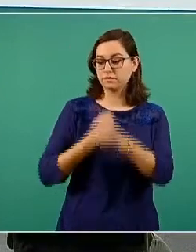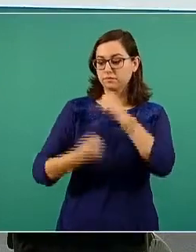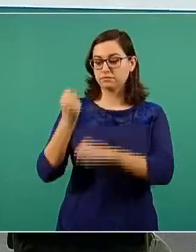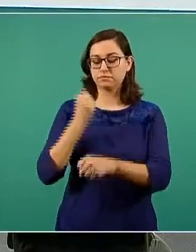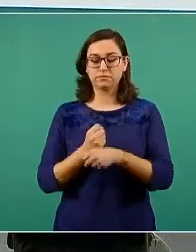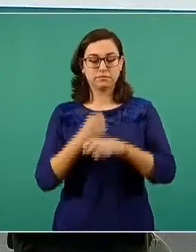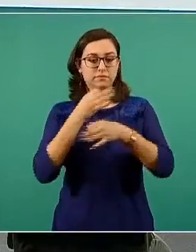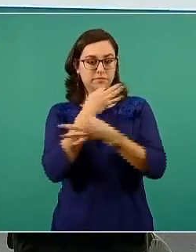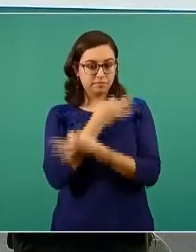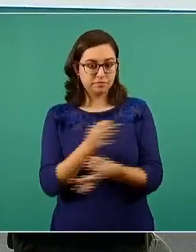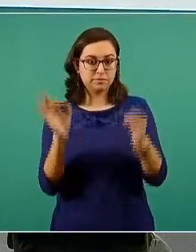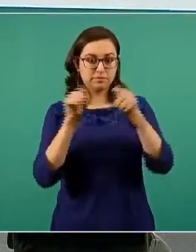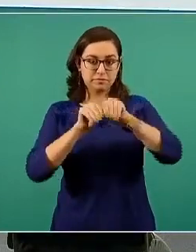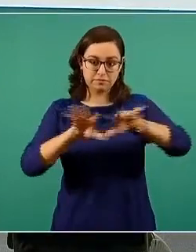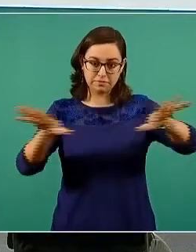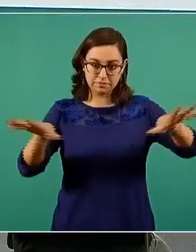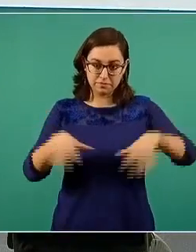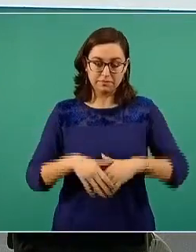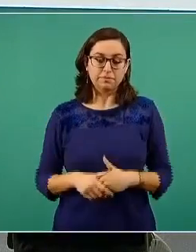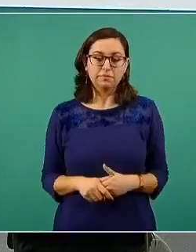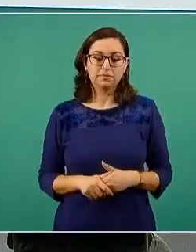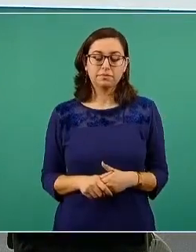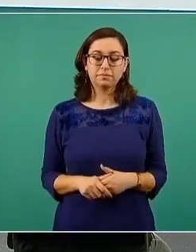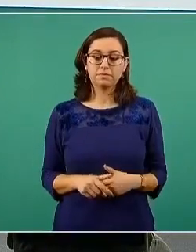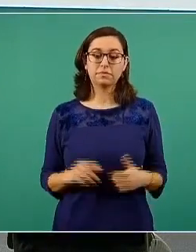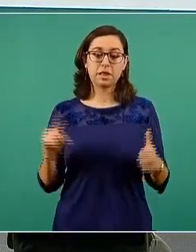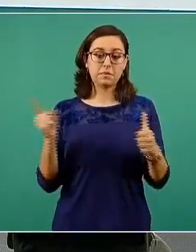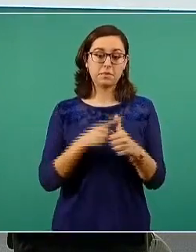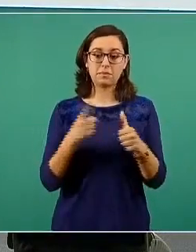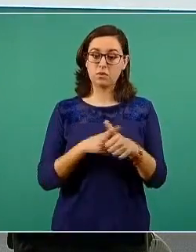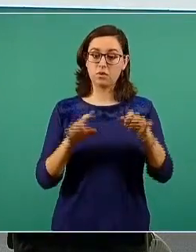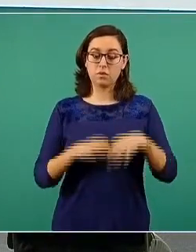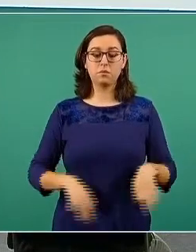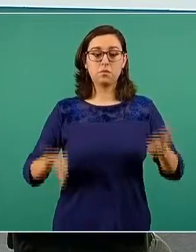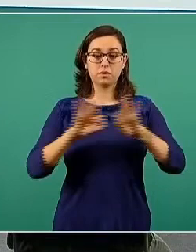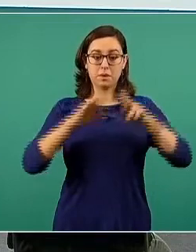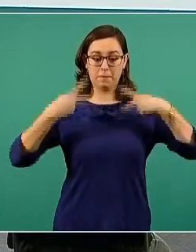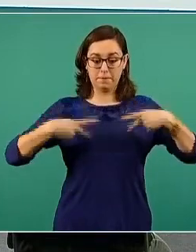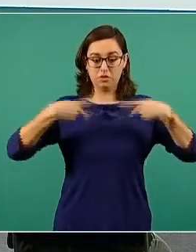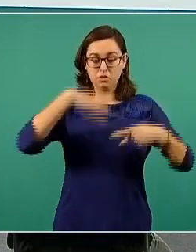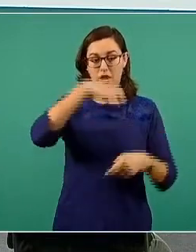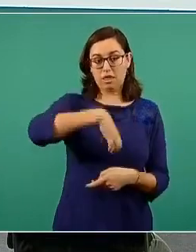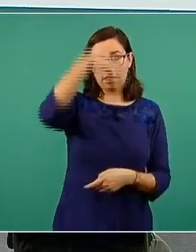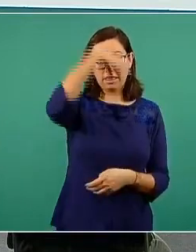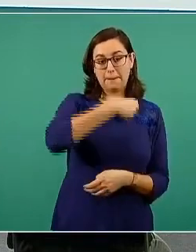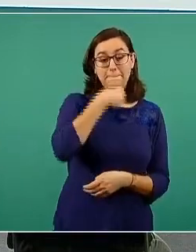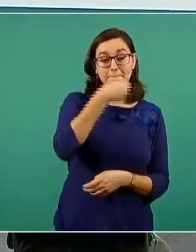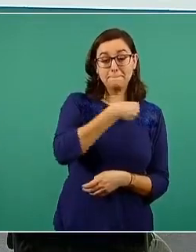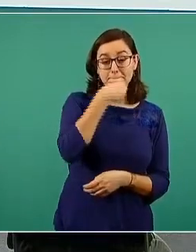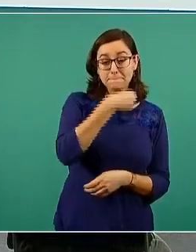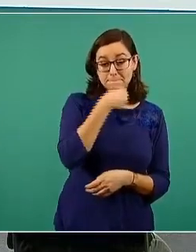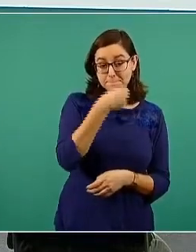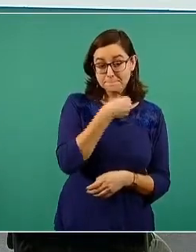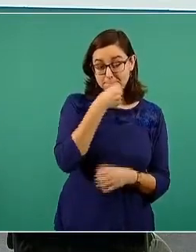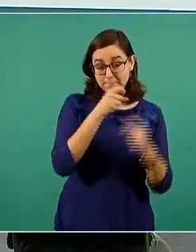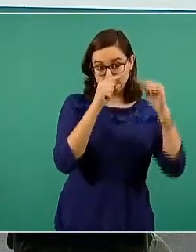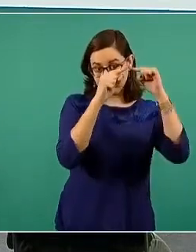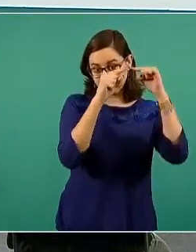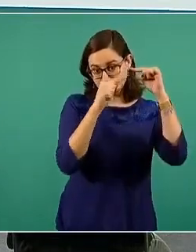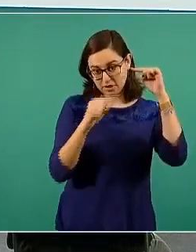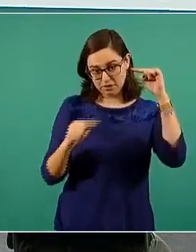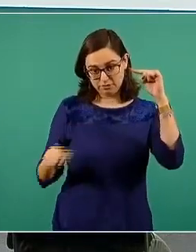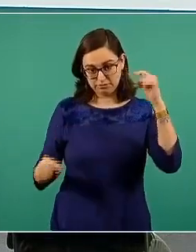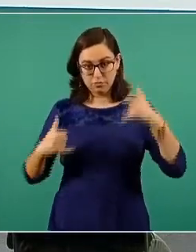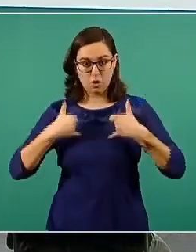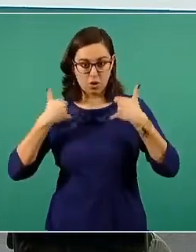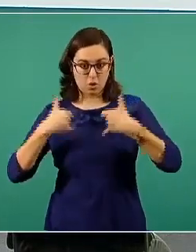pasado. Un eje principal de priorización, que es la edad, se vacuna de la persona de más años a la persona